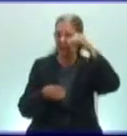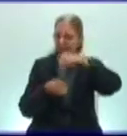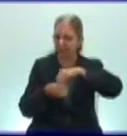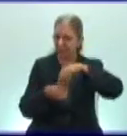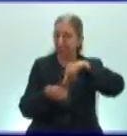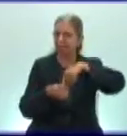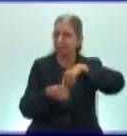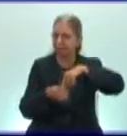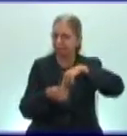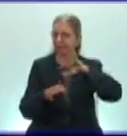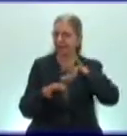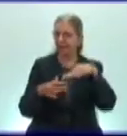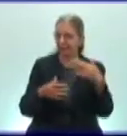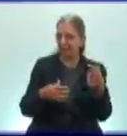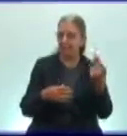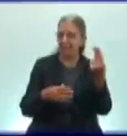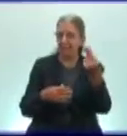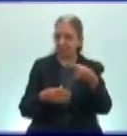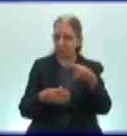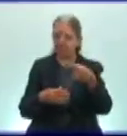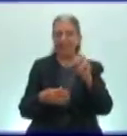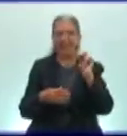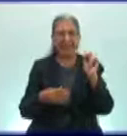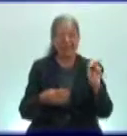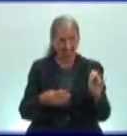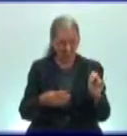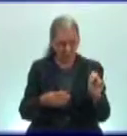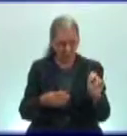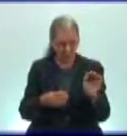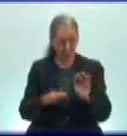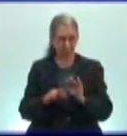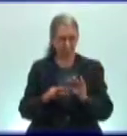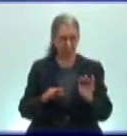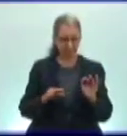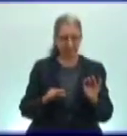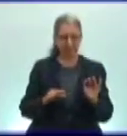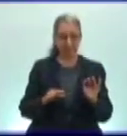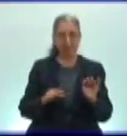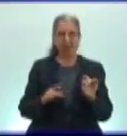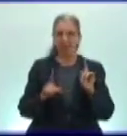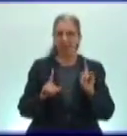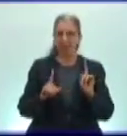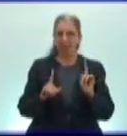se encuentran son los protones y los neutrones.